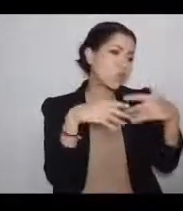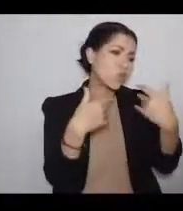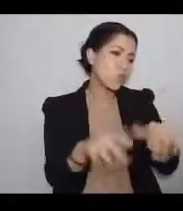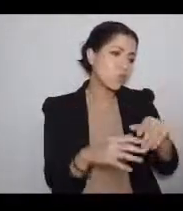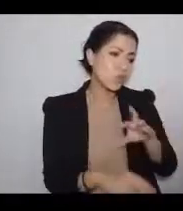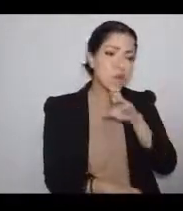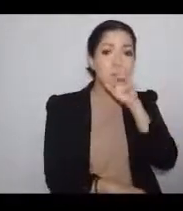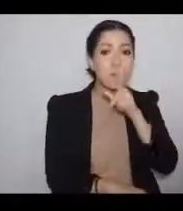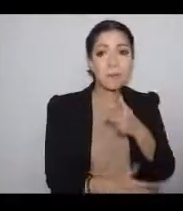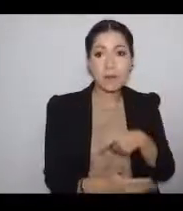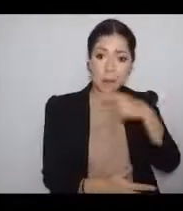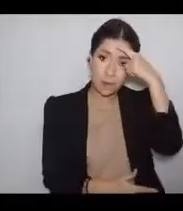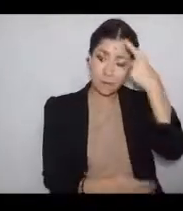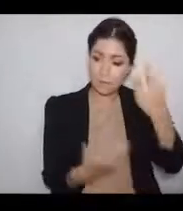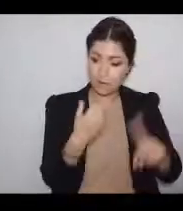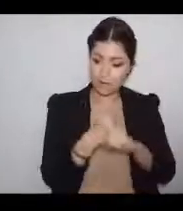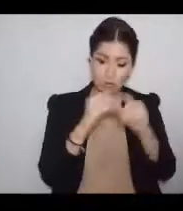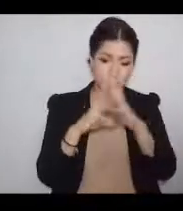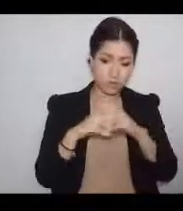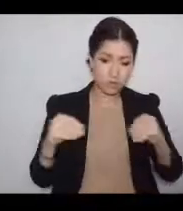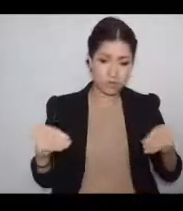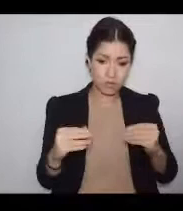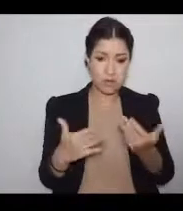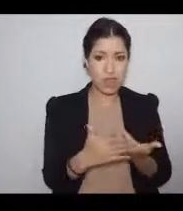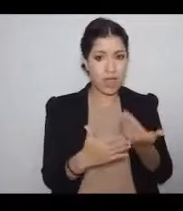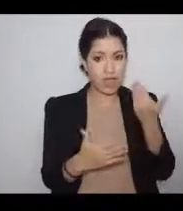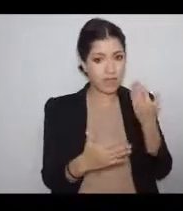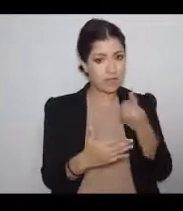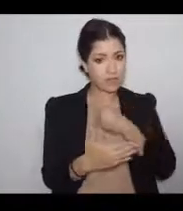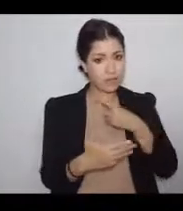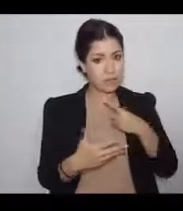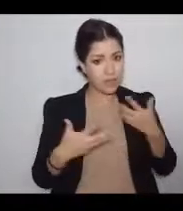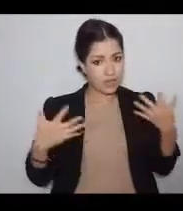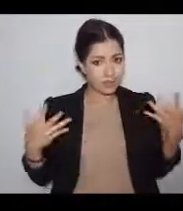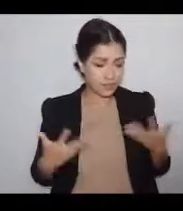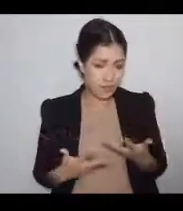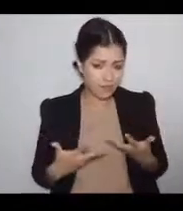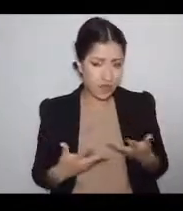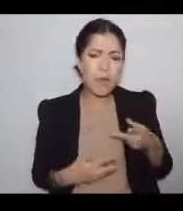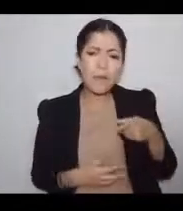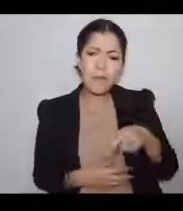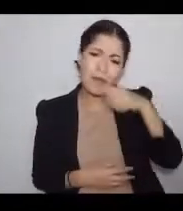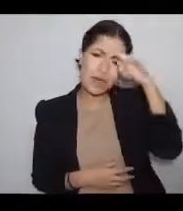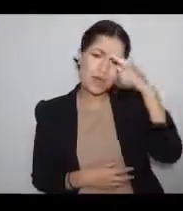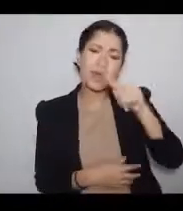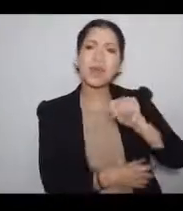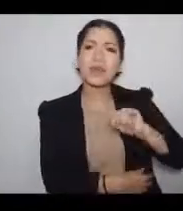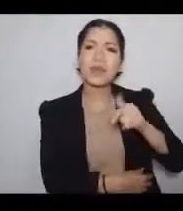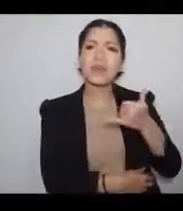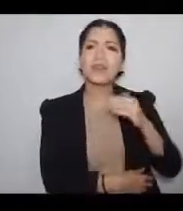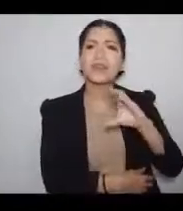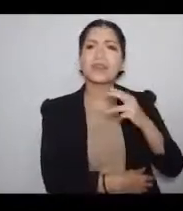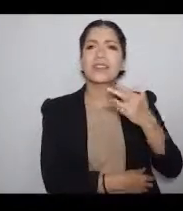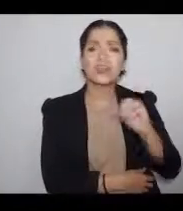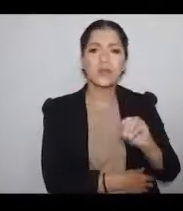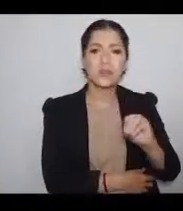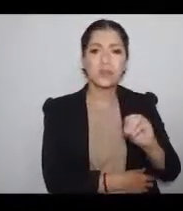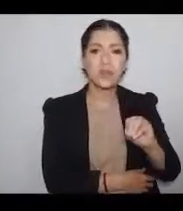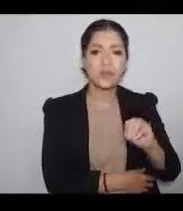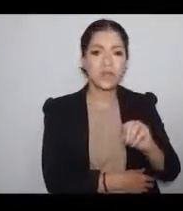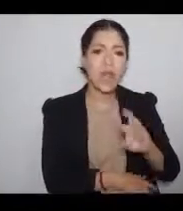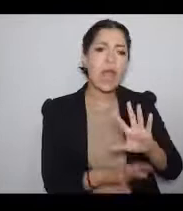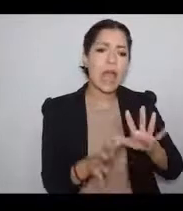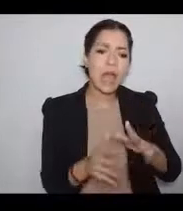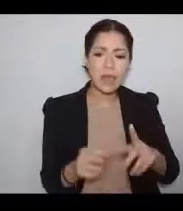ecuación. Para él la solución estaba antes que el problema. En cambio, Para Tico, todo era a